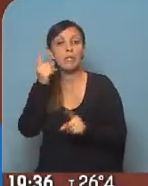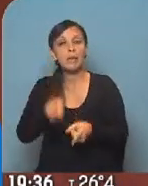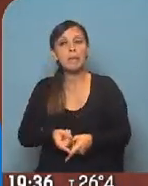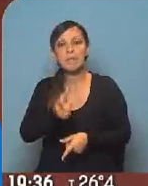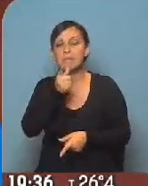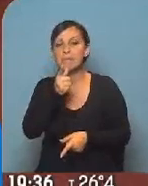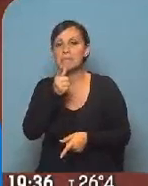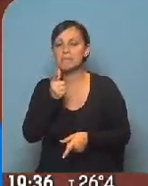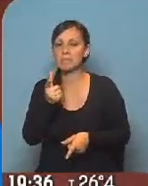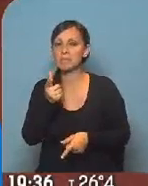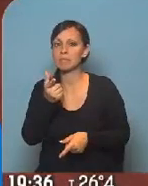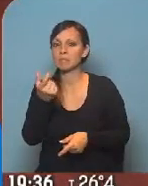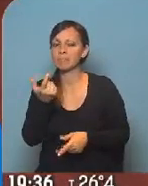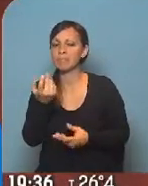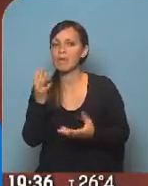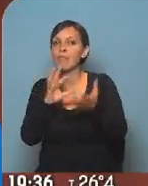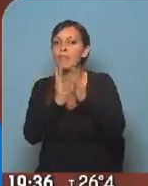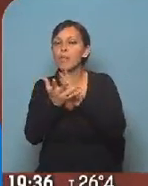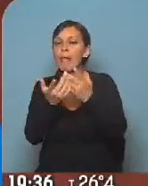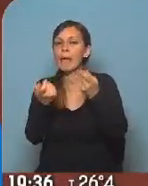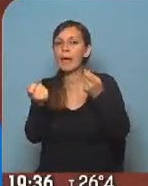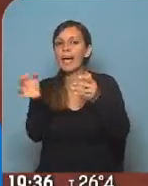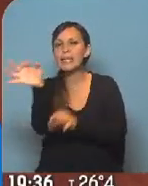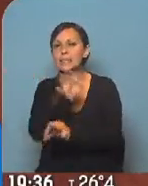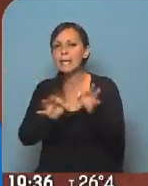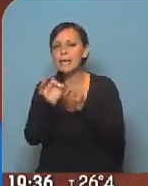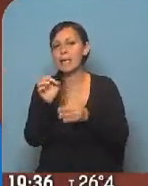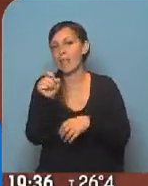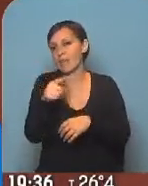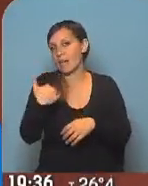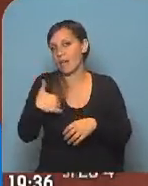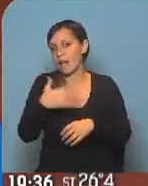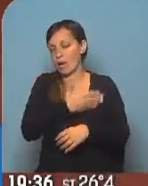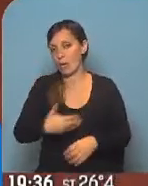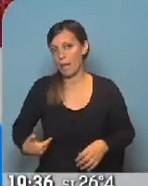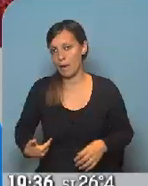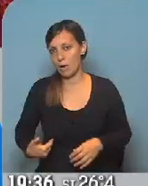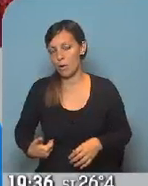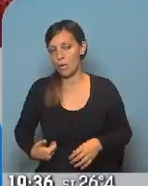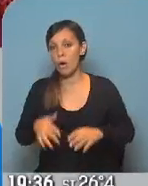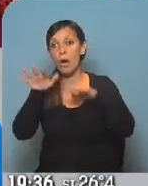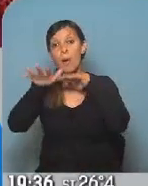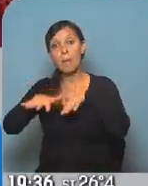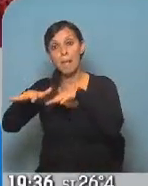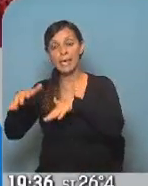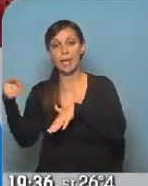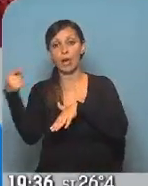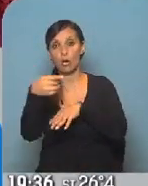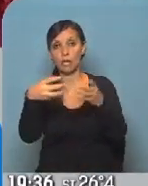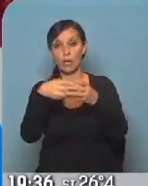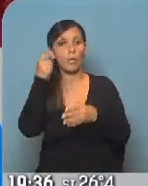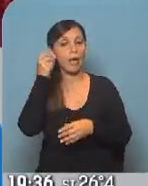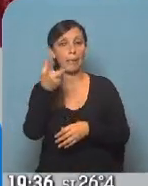otro acierto de las lógicas de negociación del gobierno en relación con eso, ¿no? Digo, la verdad es que la marcha en contra, que